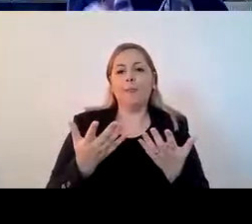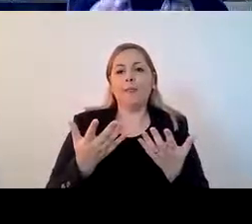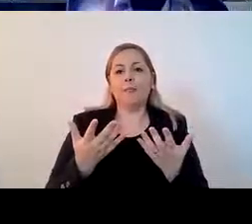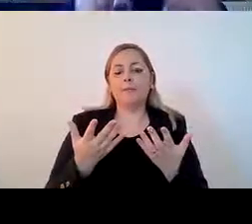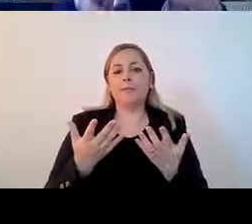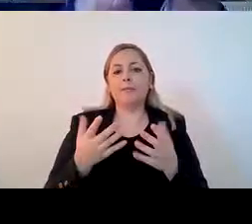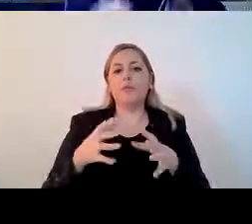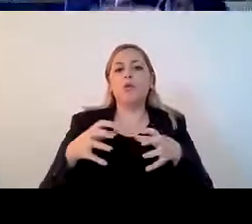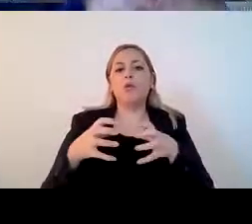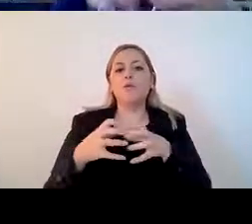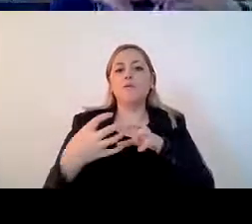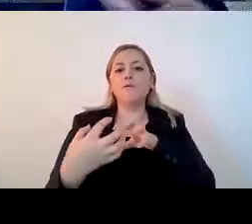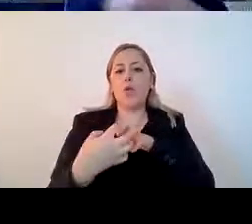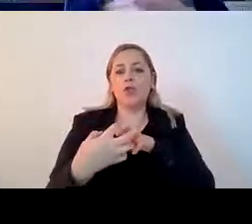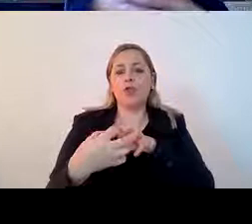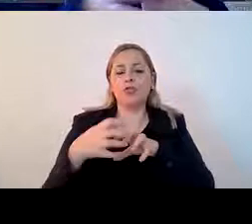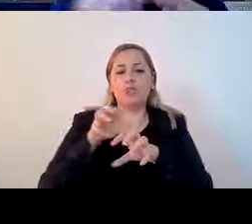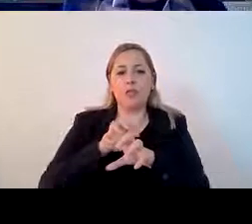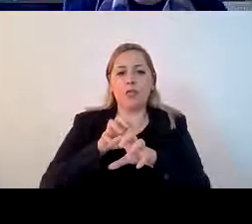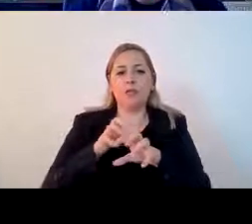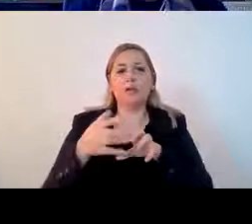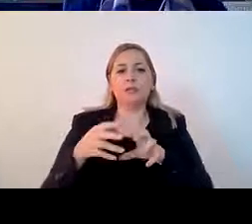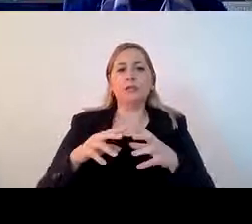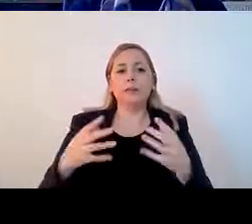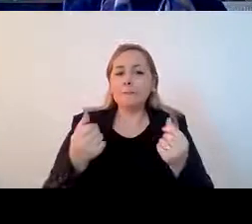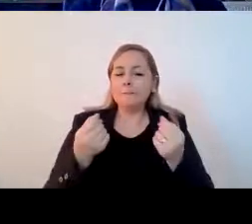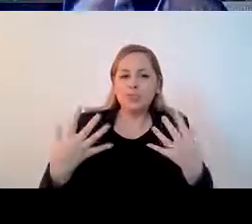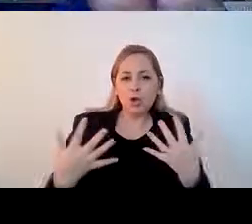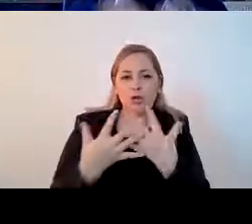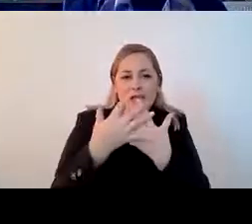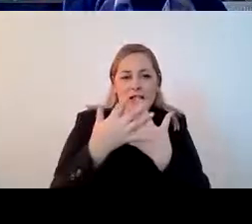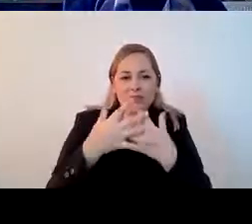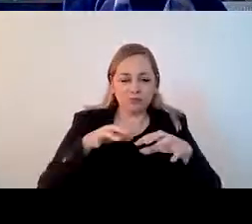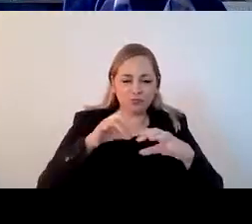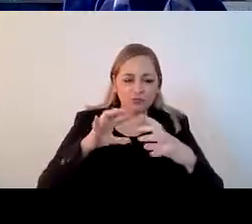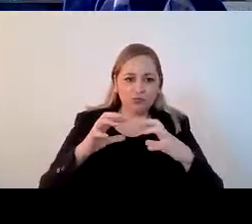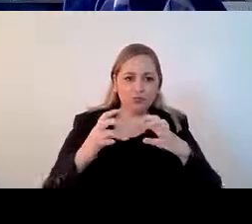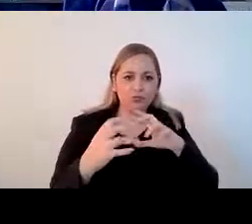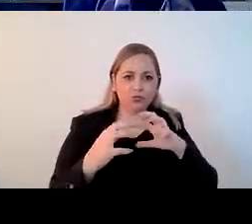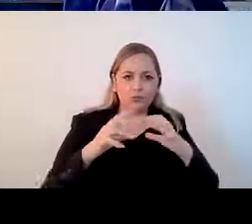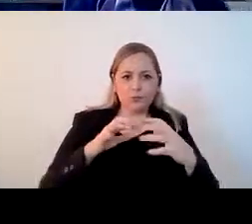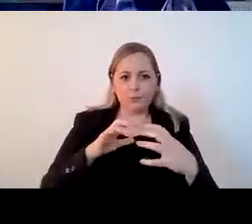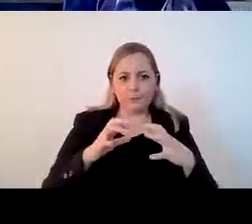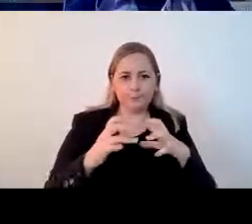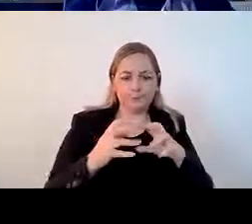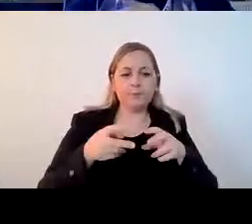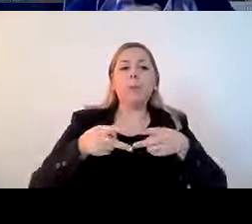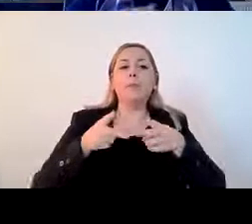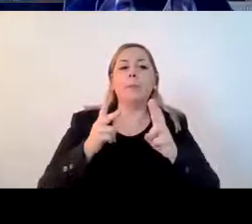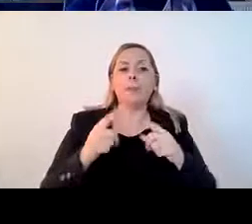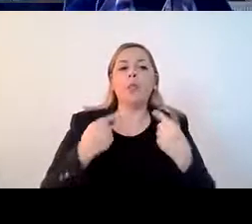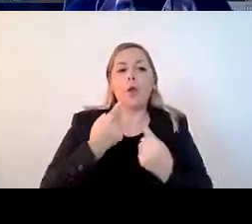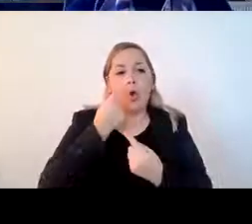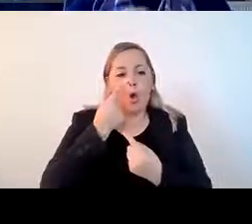la zona frontal, pero es una verdadera red de interacciones que nos va a permitir entonces